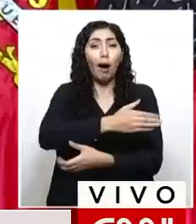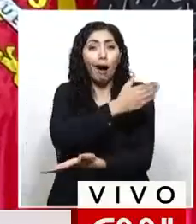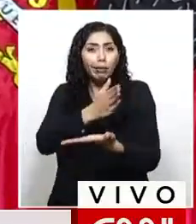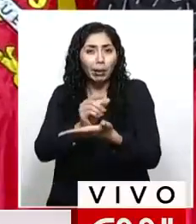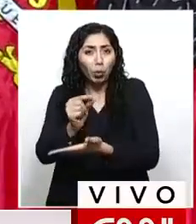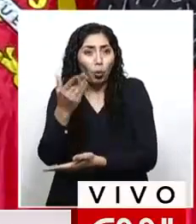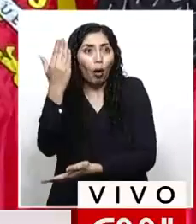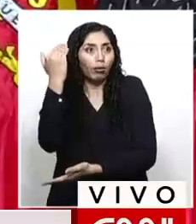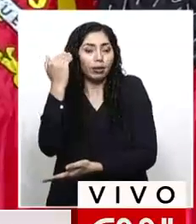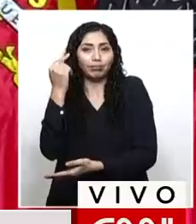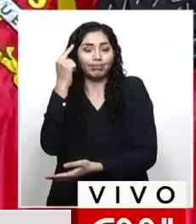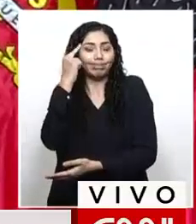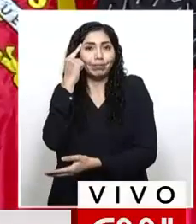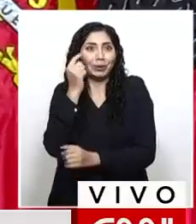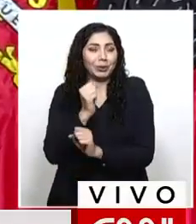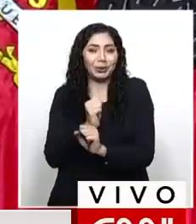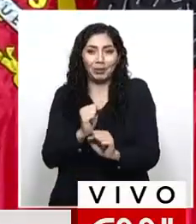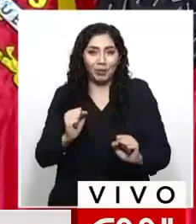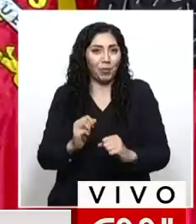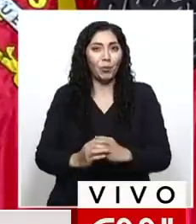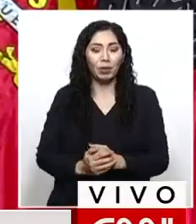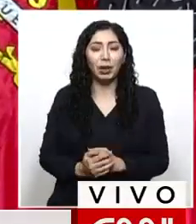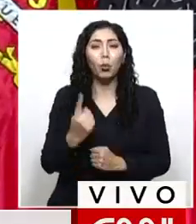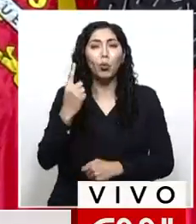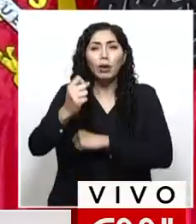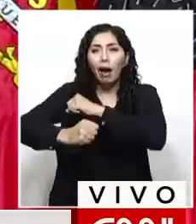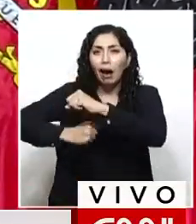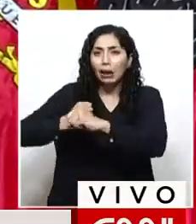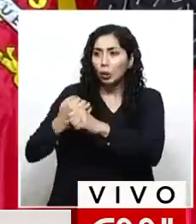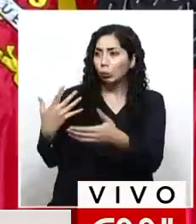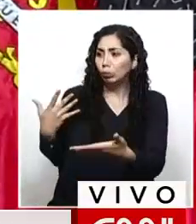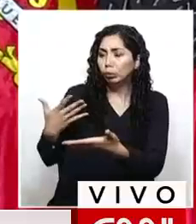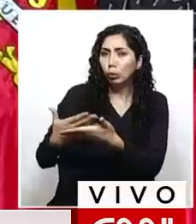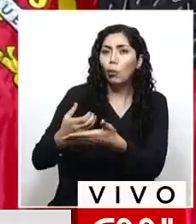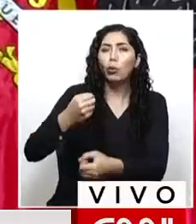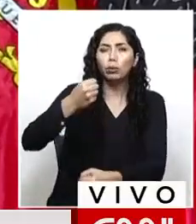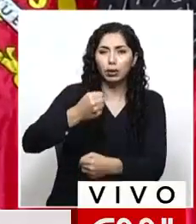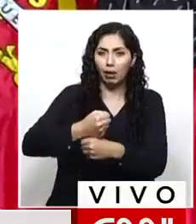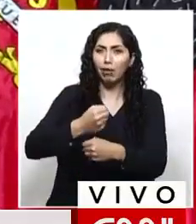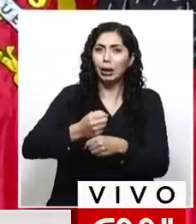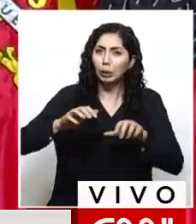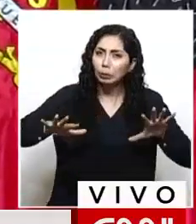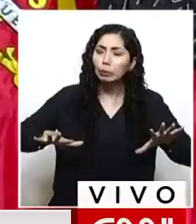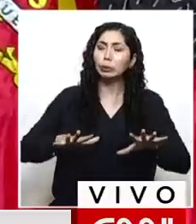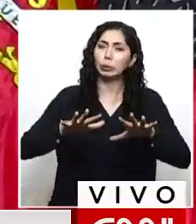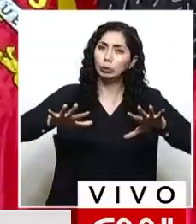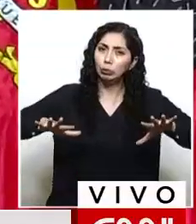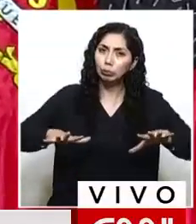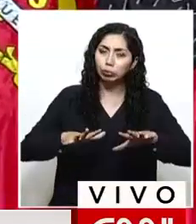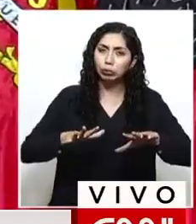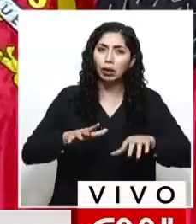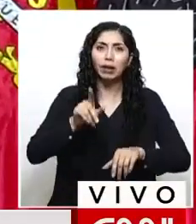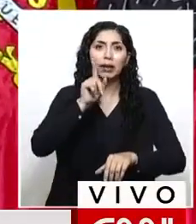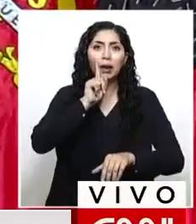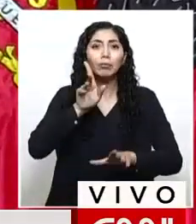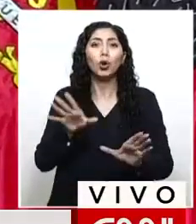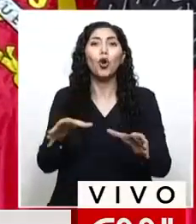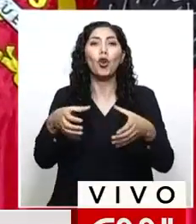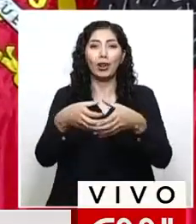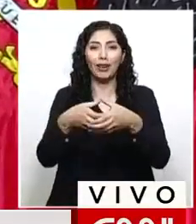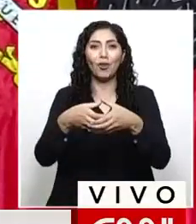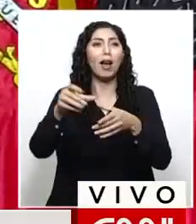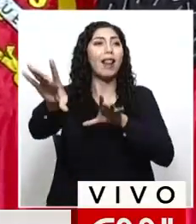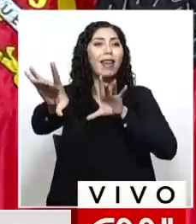impensada. Un año de intenso y riguroso trabajo desarrollado por un órgano elegido